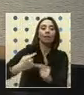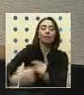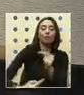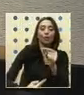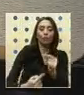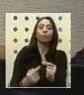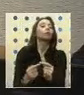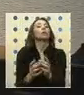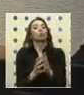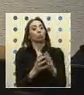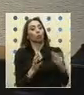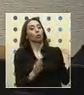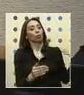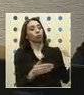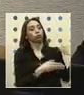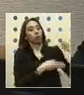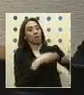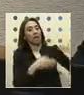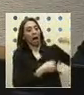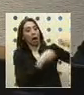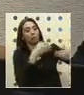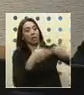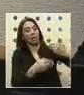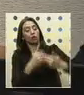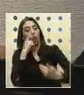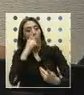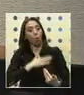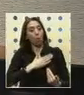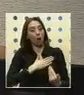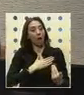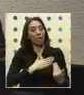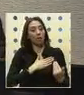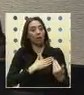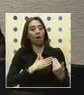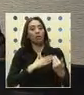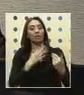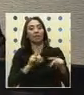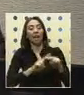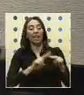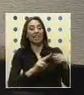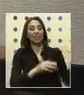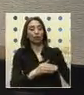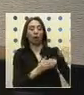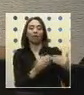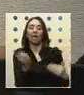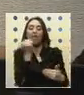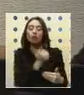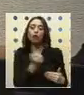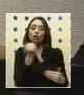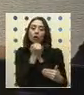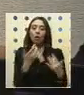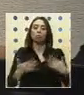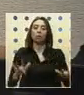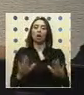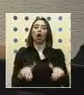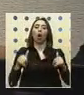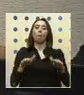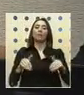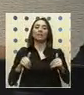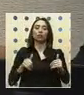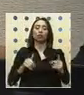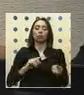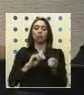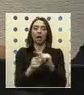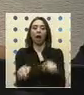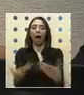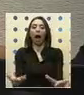Ha sido un largo camino el recorrido por la humanidad para empezar a desandar el camino de errores y omisiones que nos han llevado al actual estado de